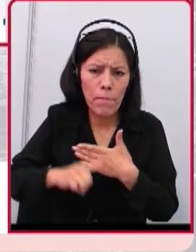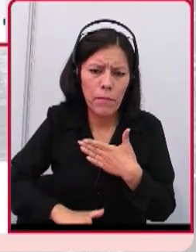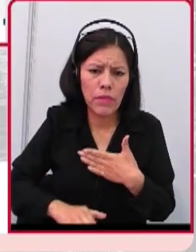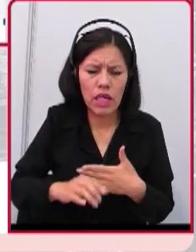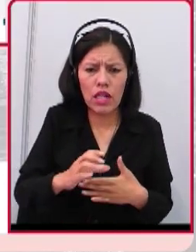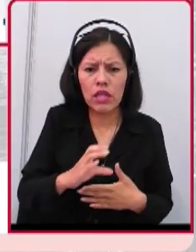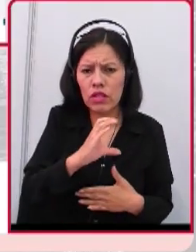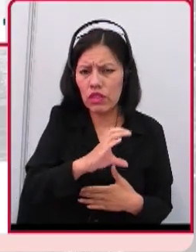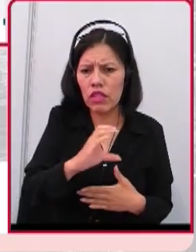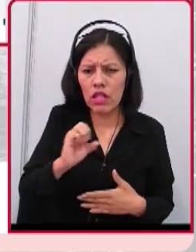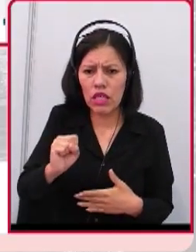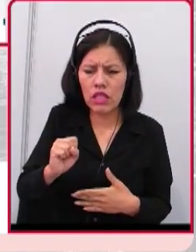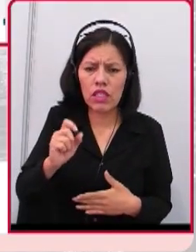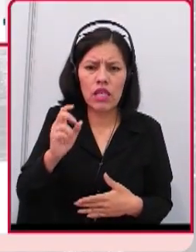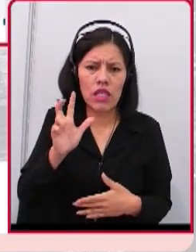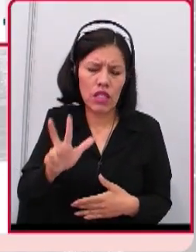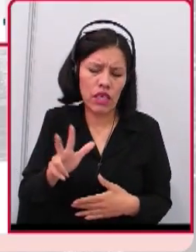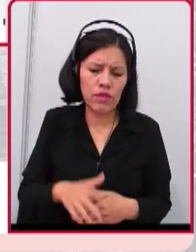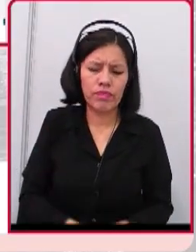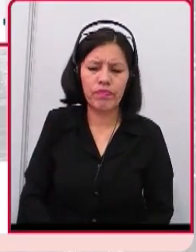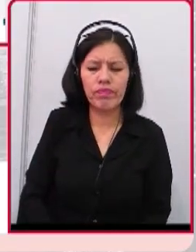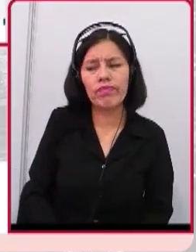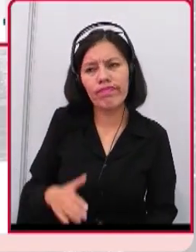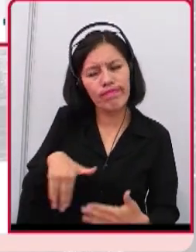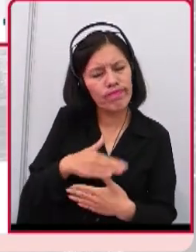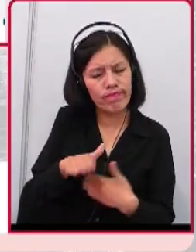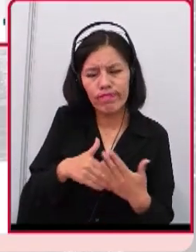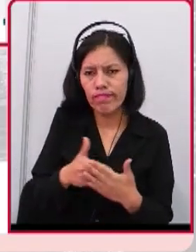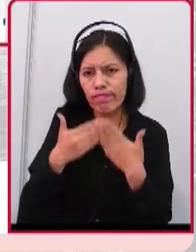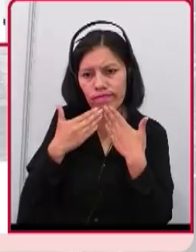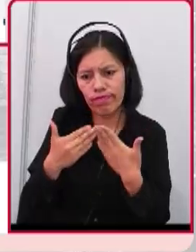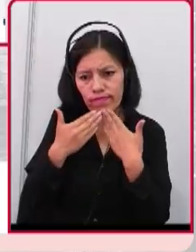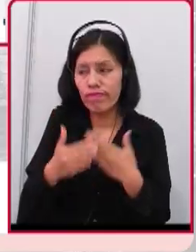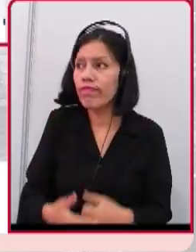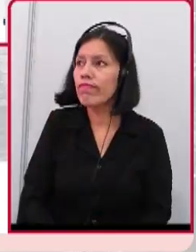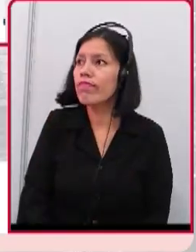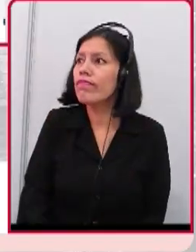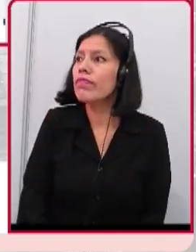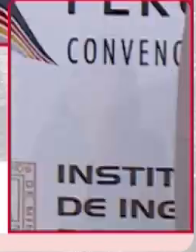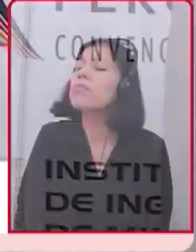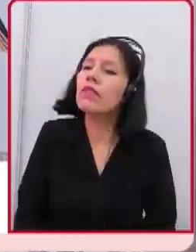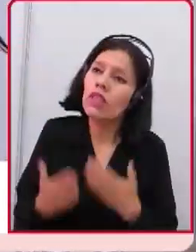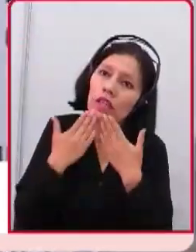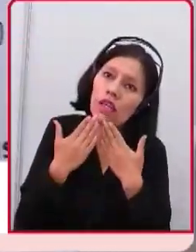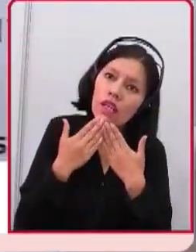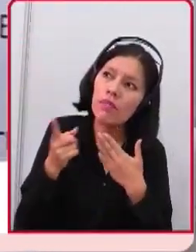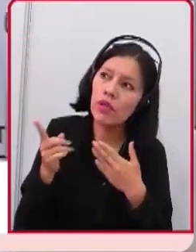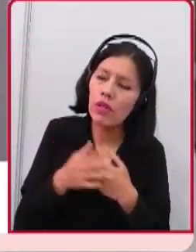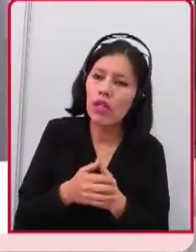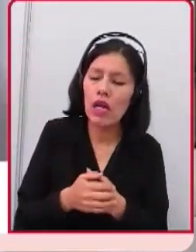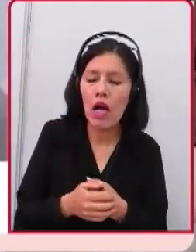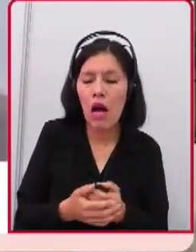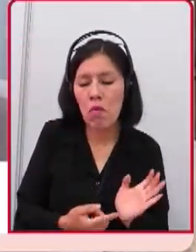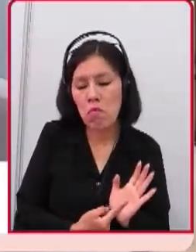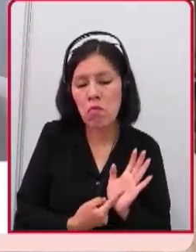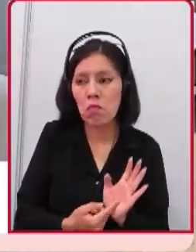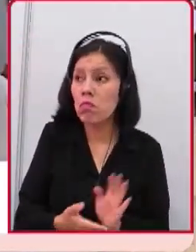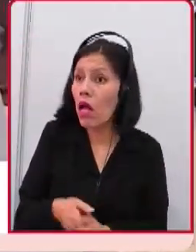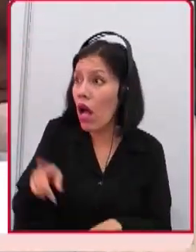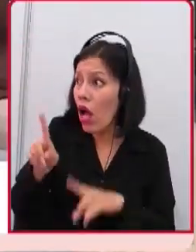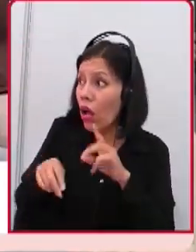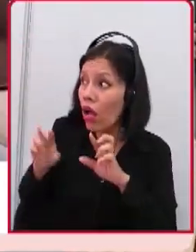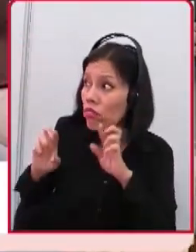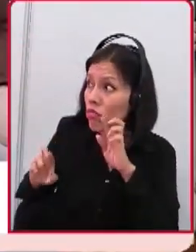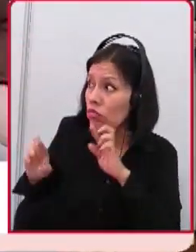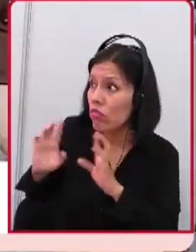Bueno, eso sería todo de mi parte. Muchas gracias. Gracias, Lisbeth, por la excelente presentación. No sé si hubiera alguna consulta